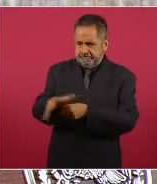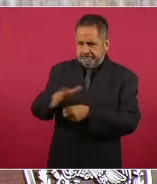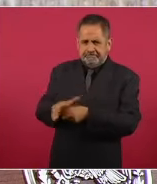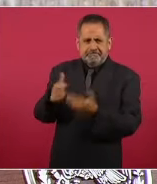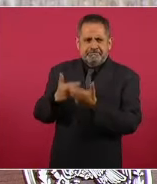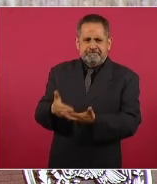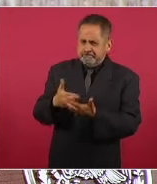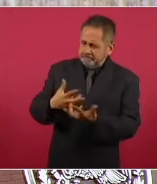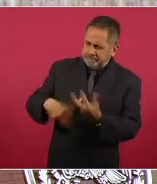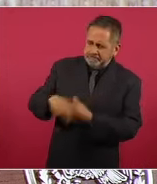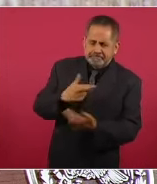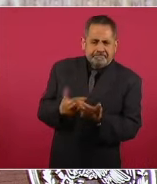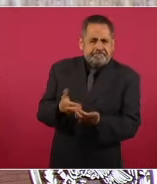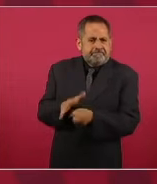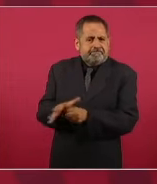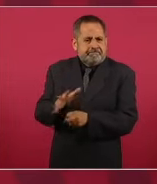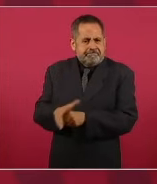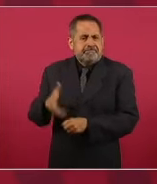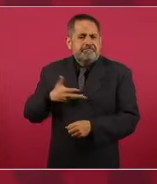Y